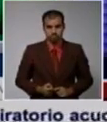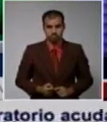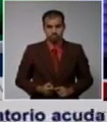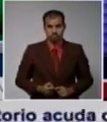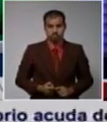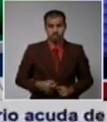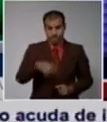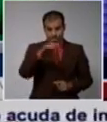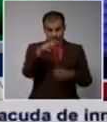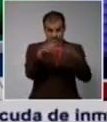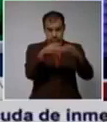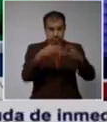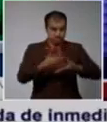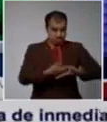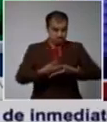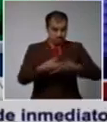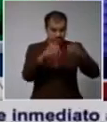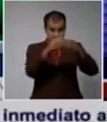diagnosticaron ayer,